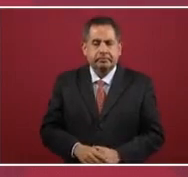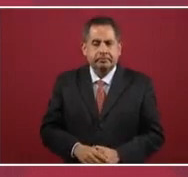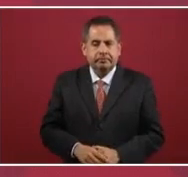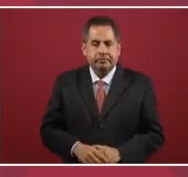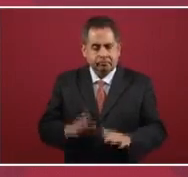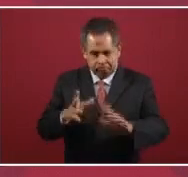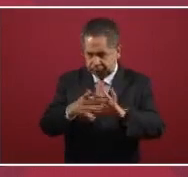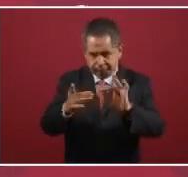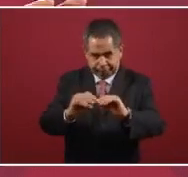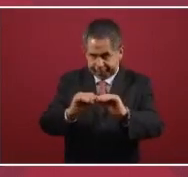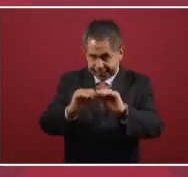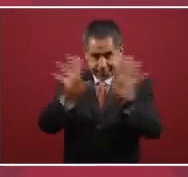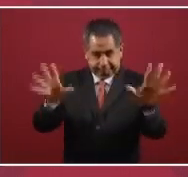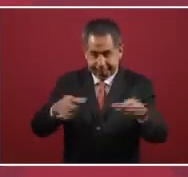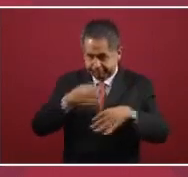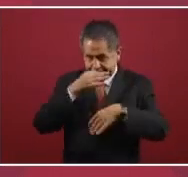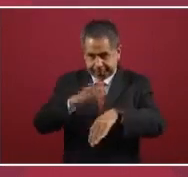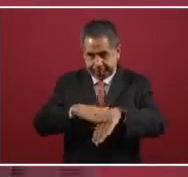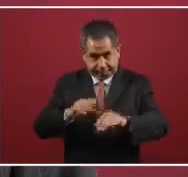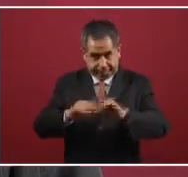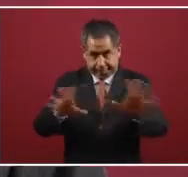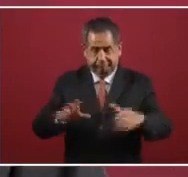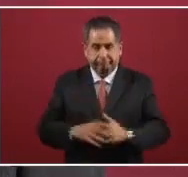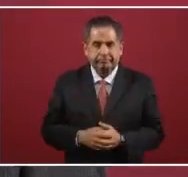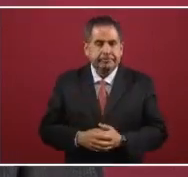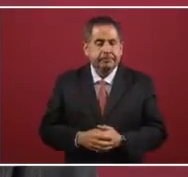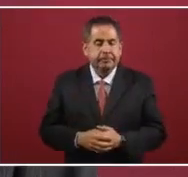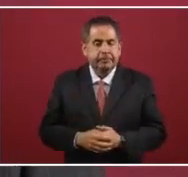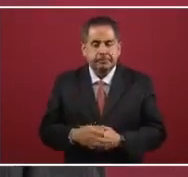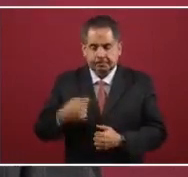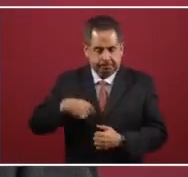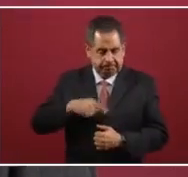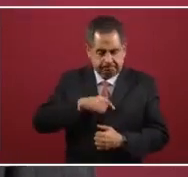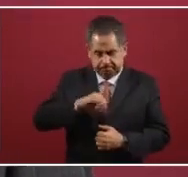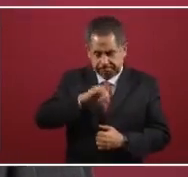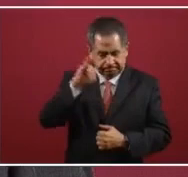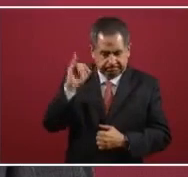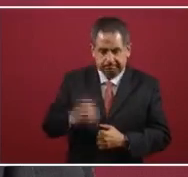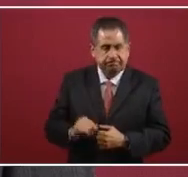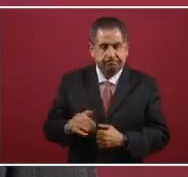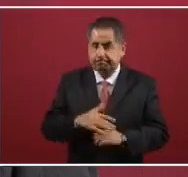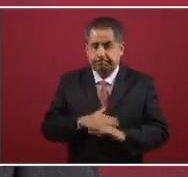Lo quiero dejar así de manifiesto. Nosotros nunca